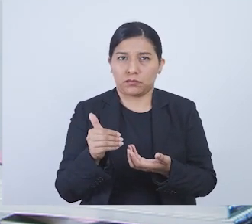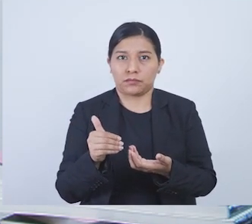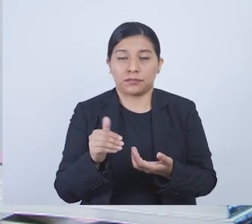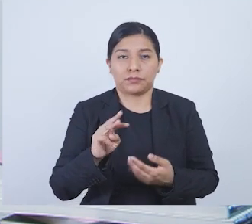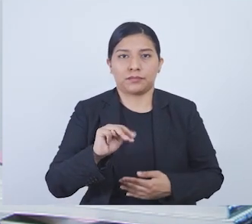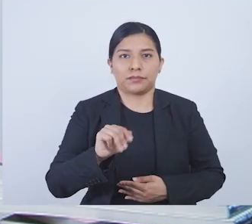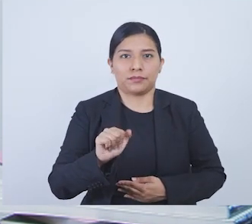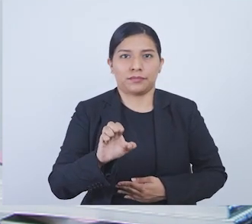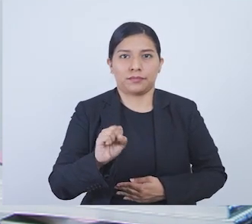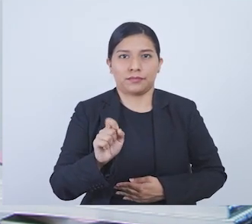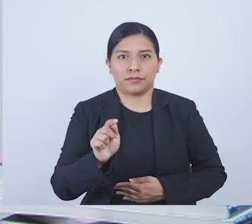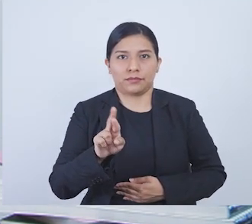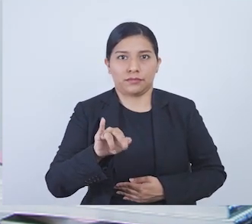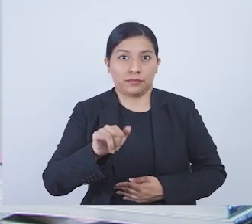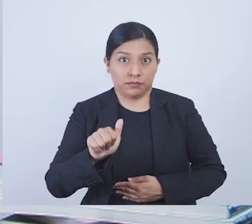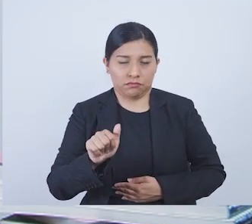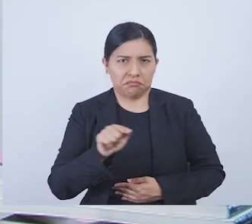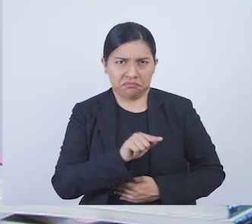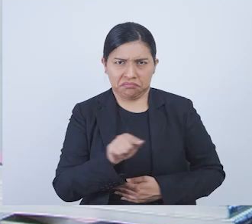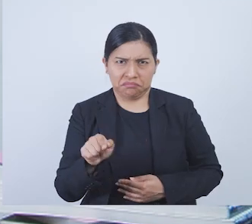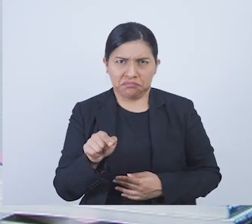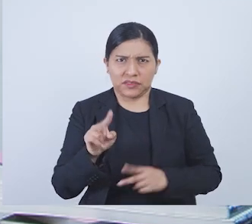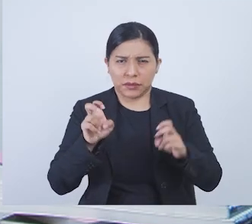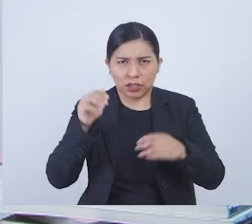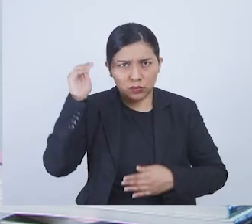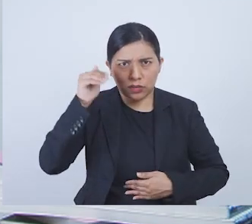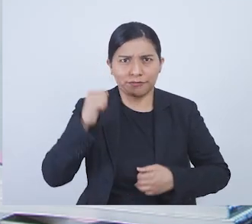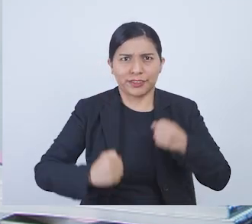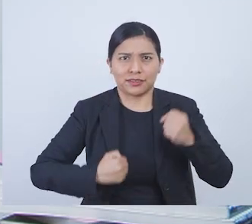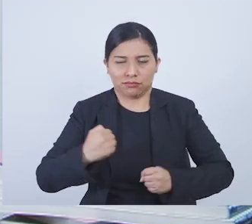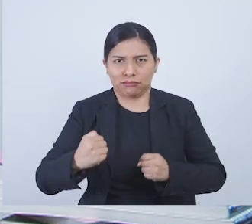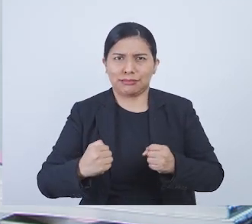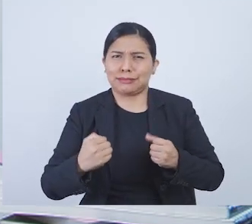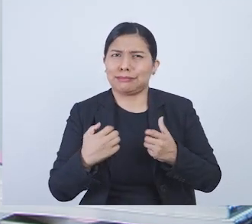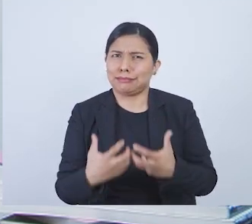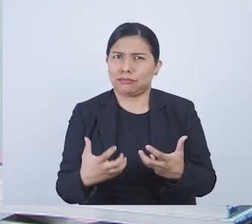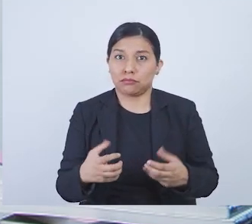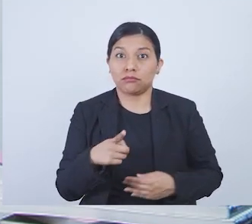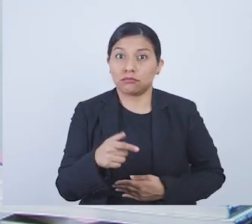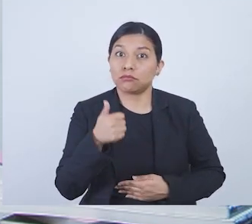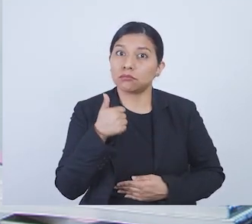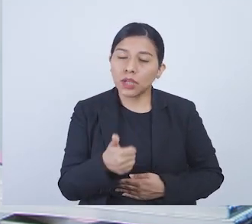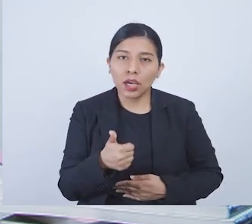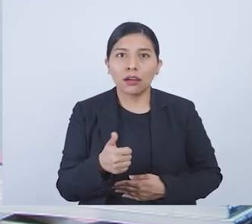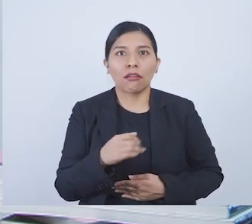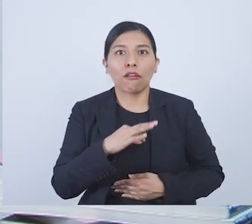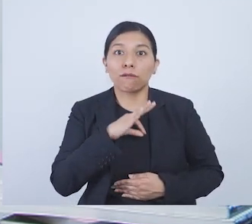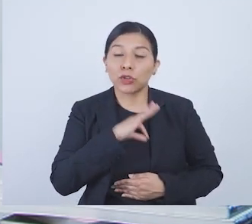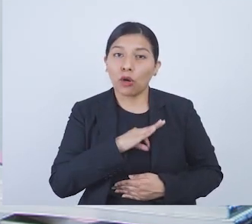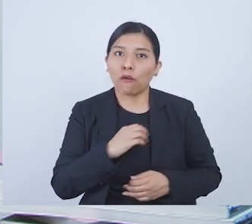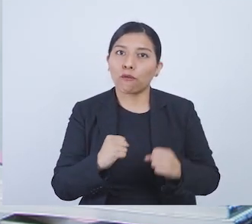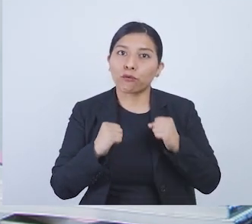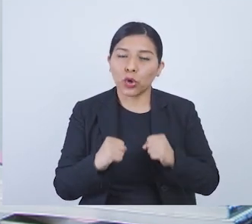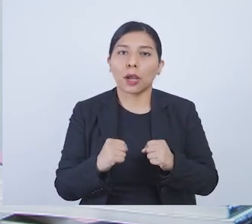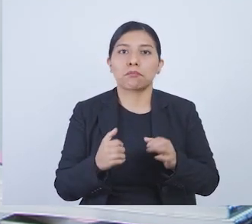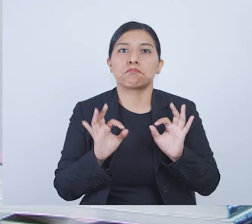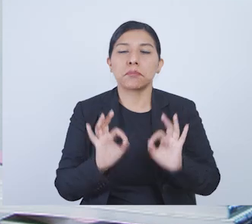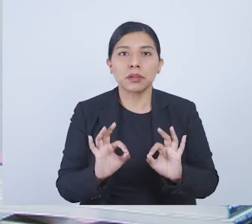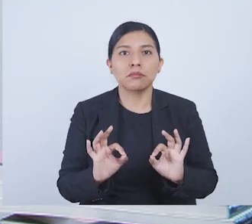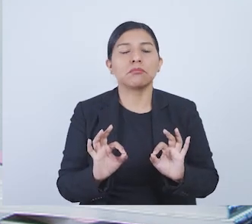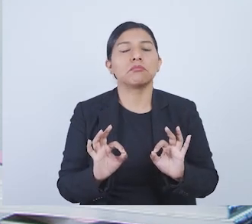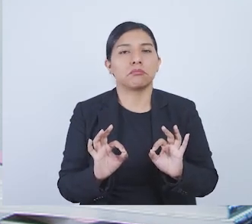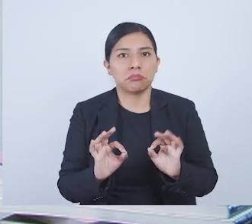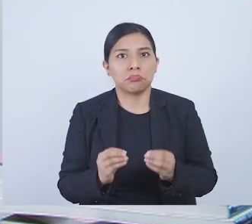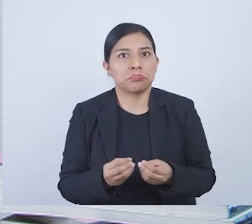maestrías con especialización en la educación física. Eso es un punto a favor y es una enorme fortaleza actual,